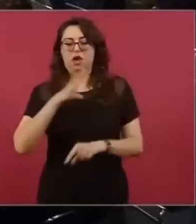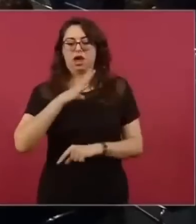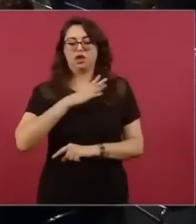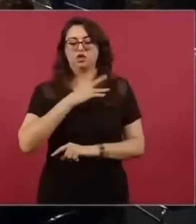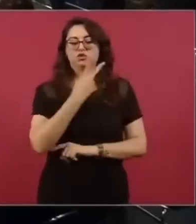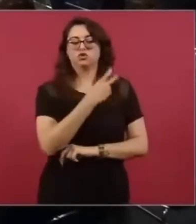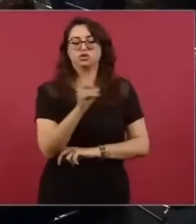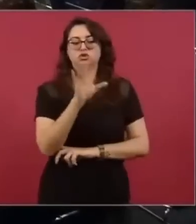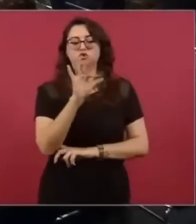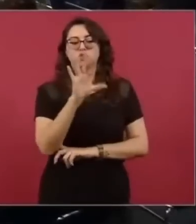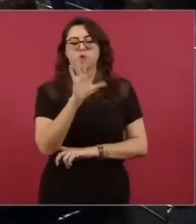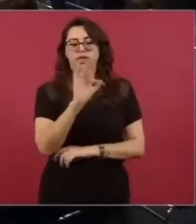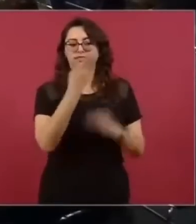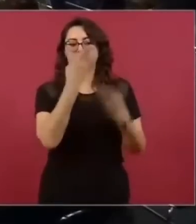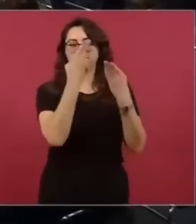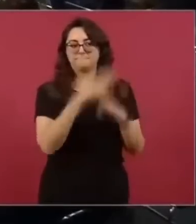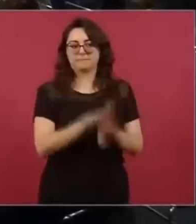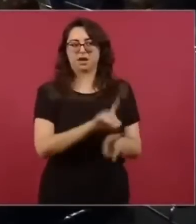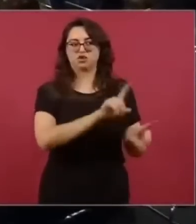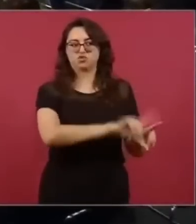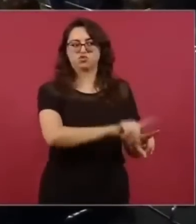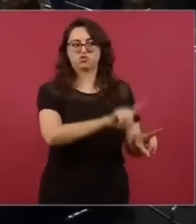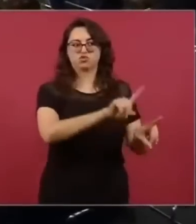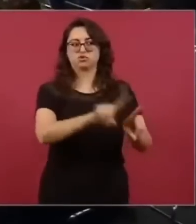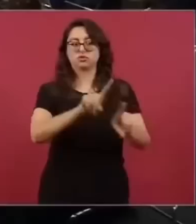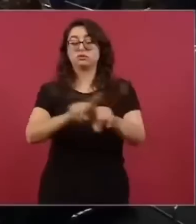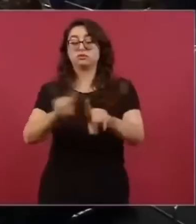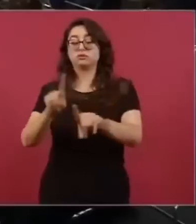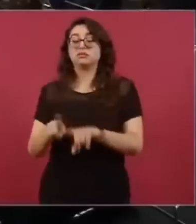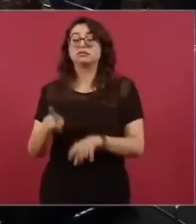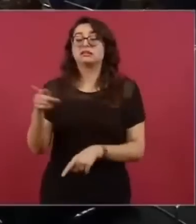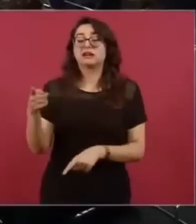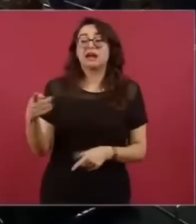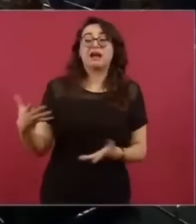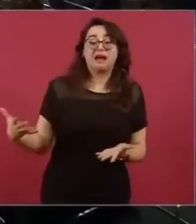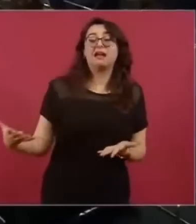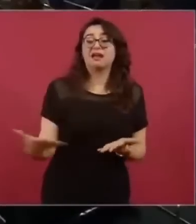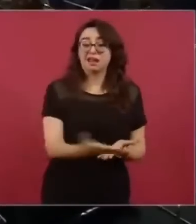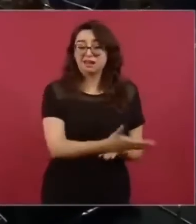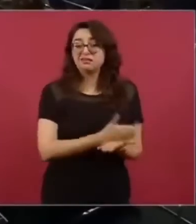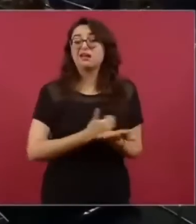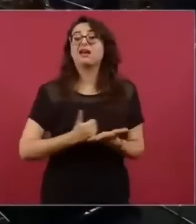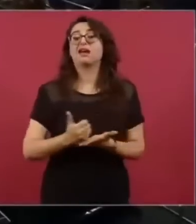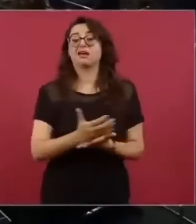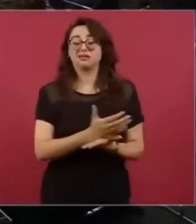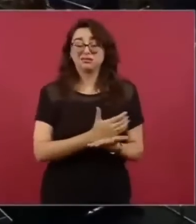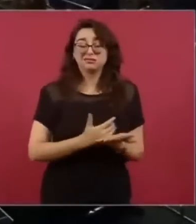Juan Pablo te puede mandar eso. Para que vean nada más lo que ganó